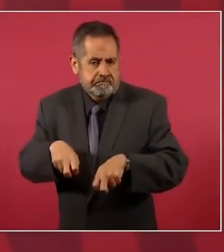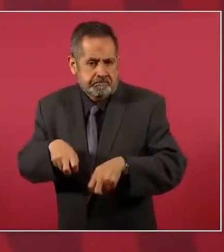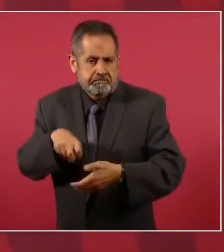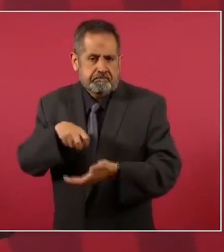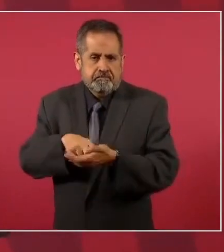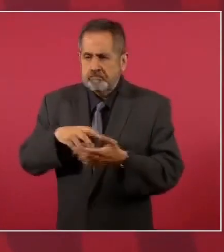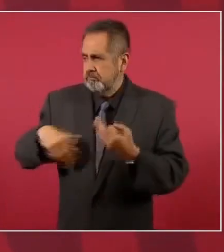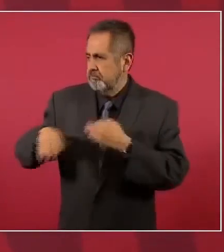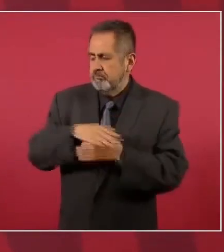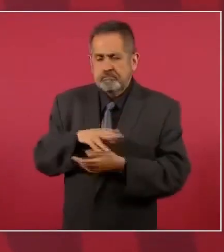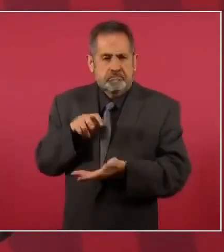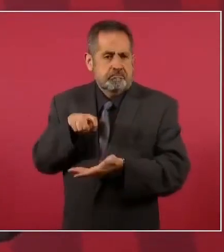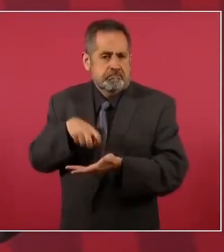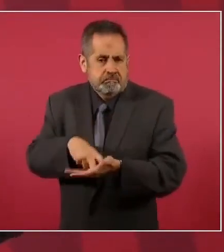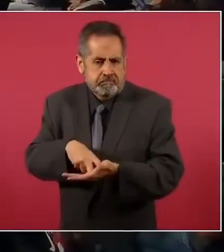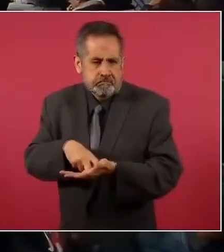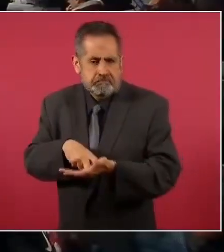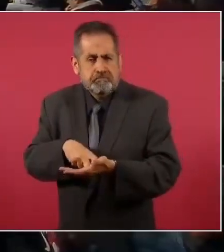o nos hincamos,